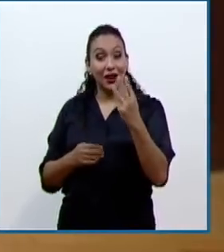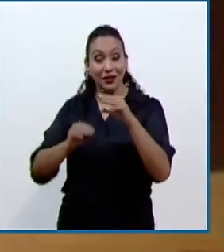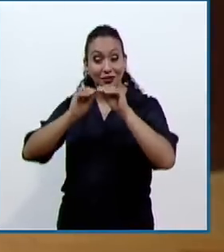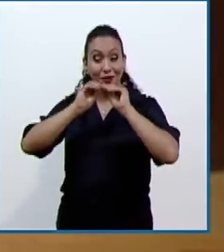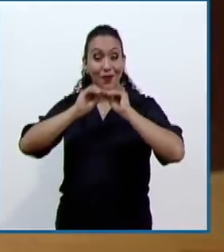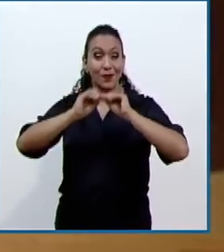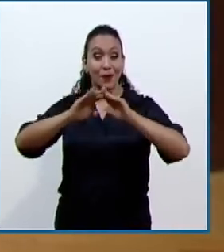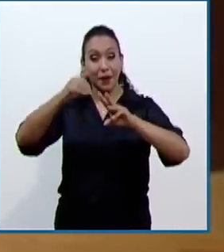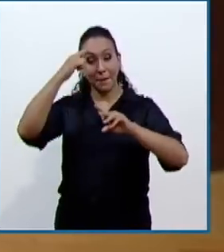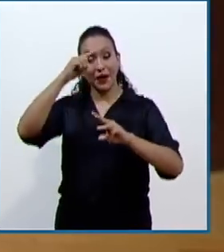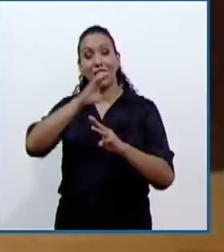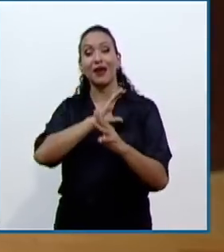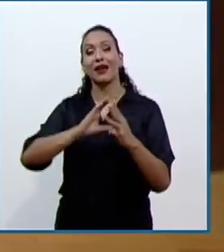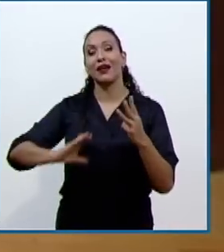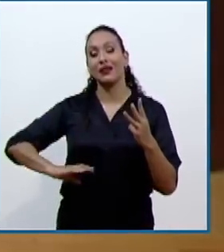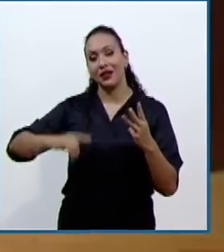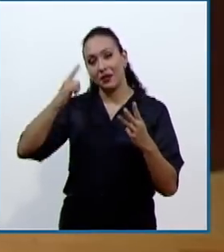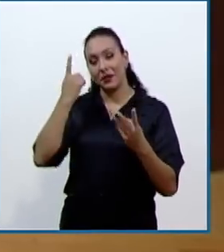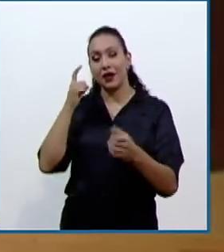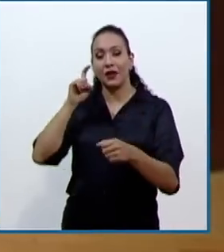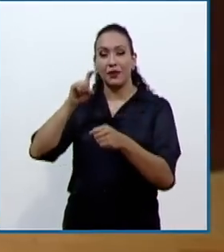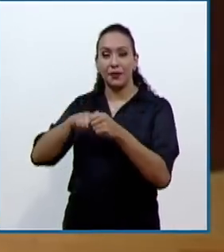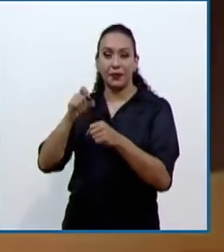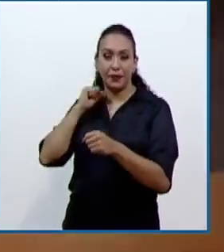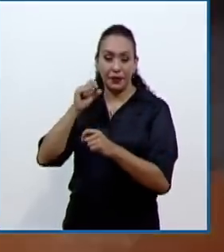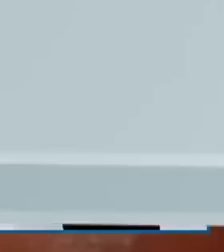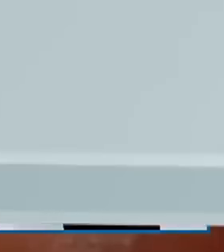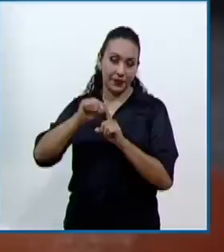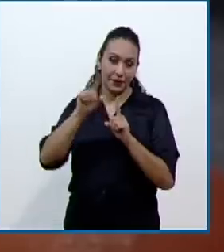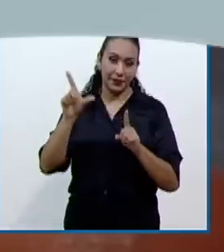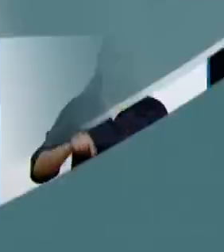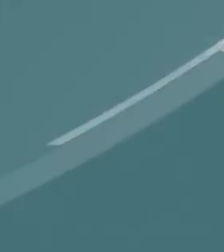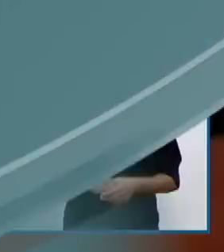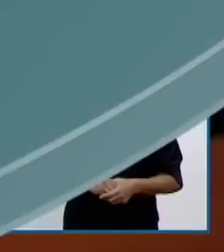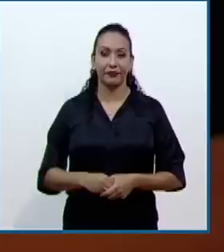para candidatas y candidatos al Congreso.